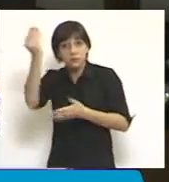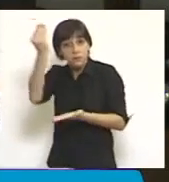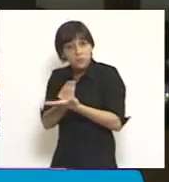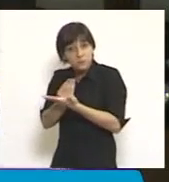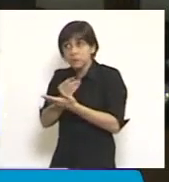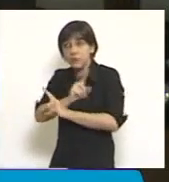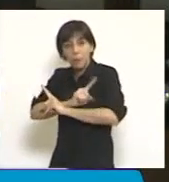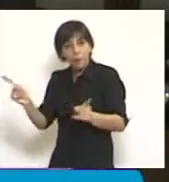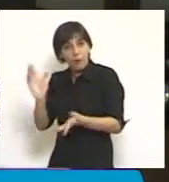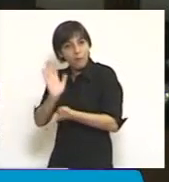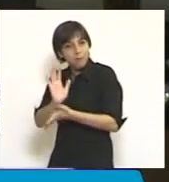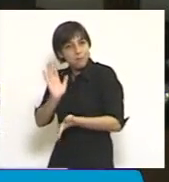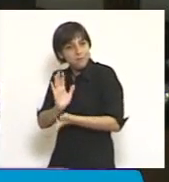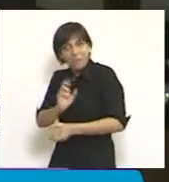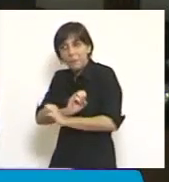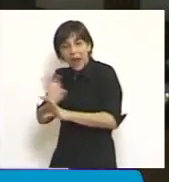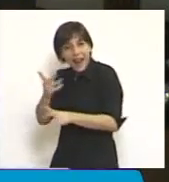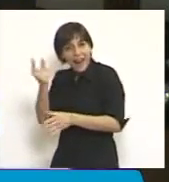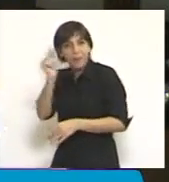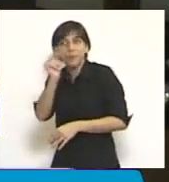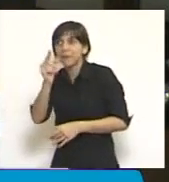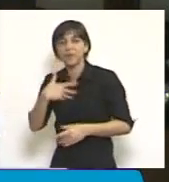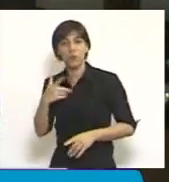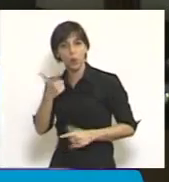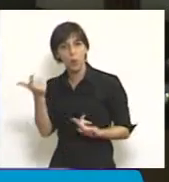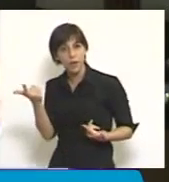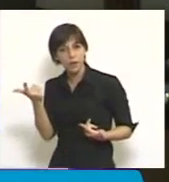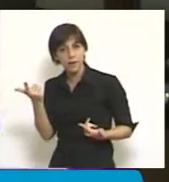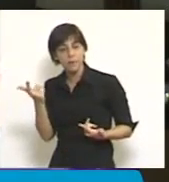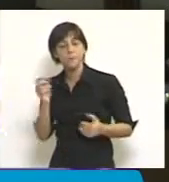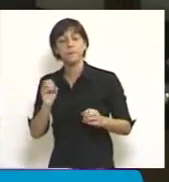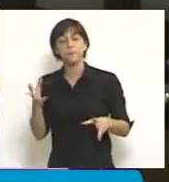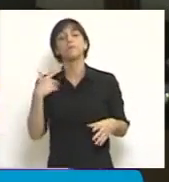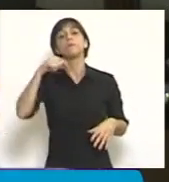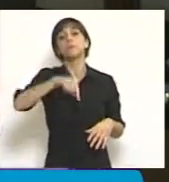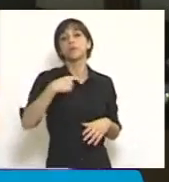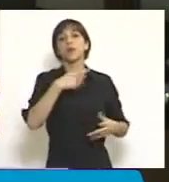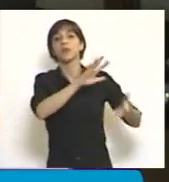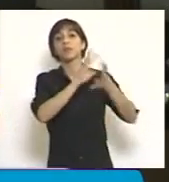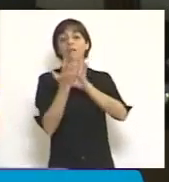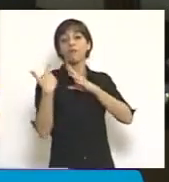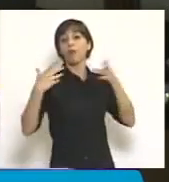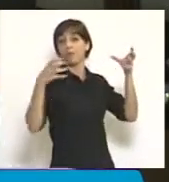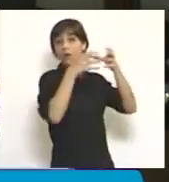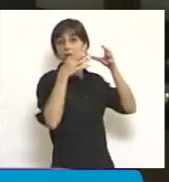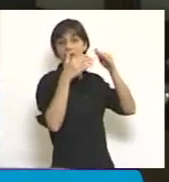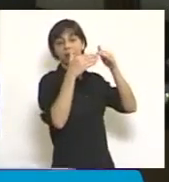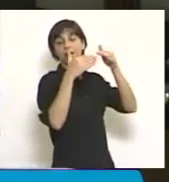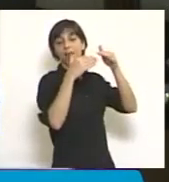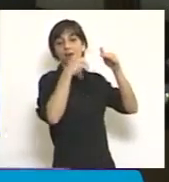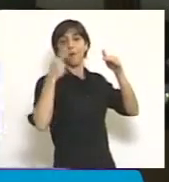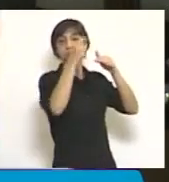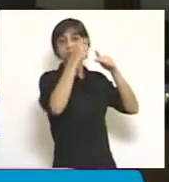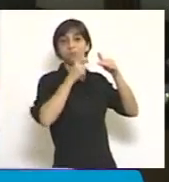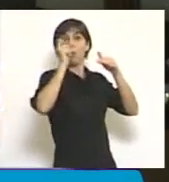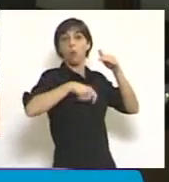de nadie porque no hay un juez designado. Entonces, si no hay un juez designado, no puede haber allí un